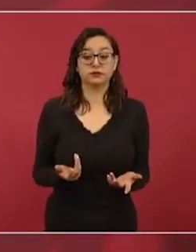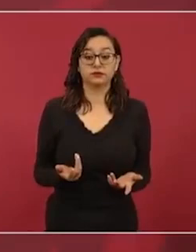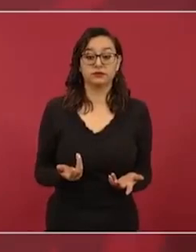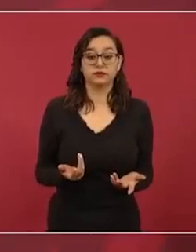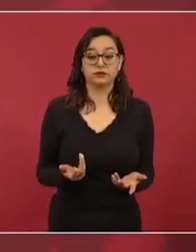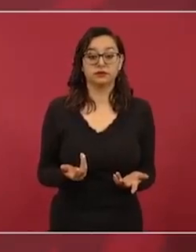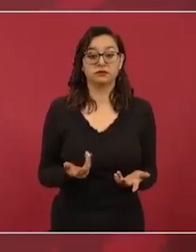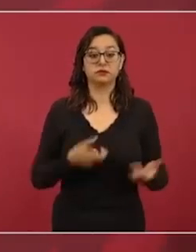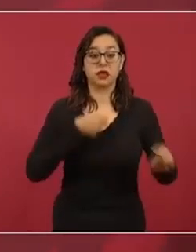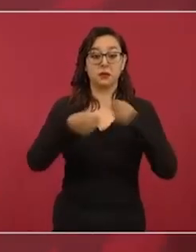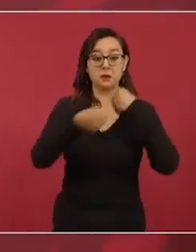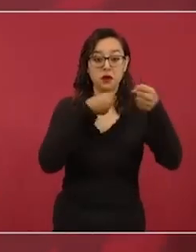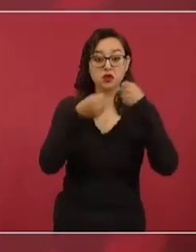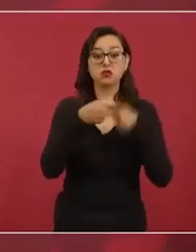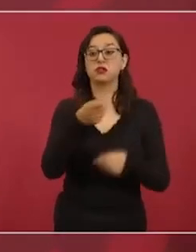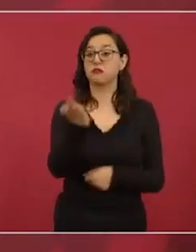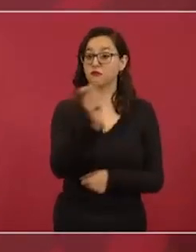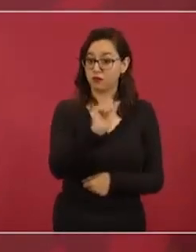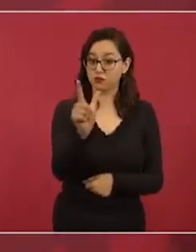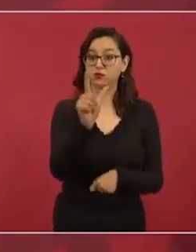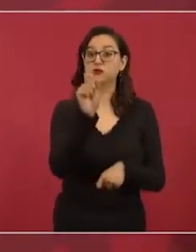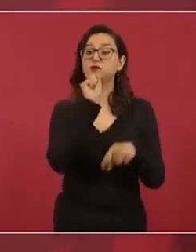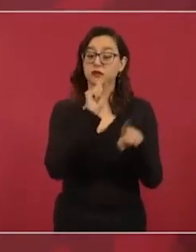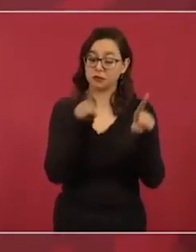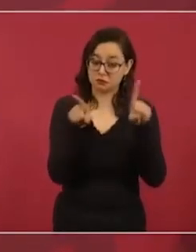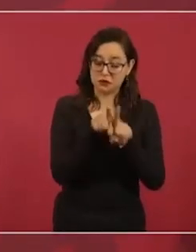de periodistas famosos